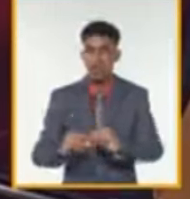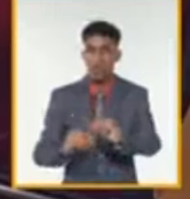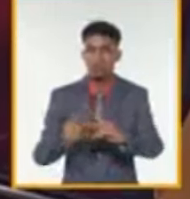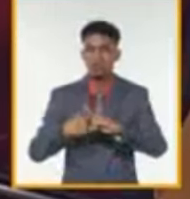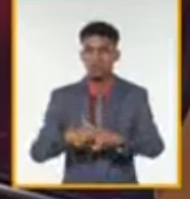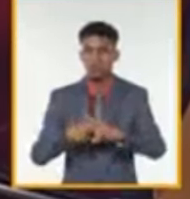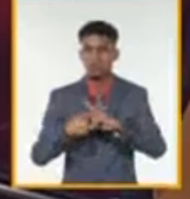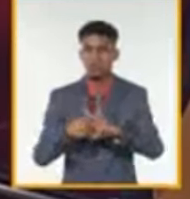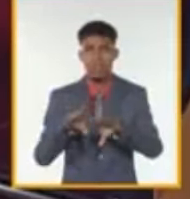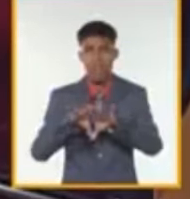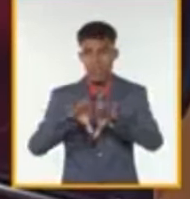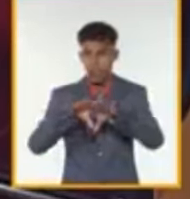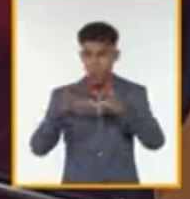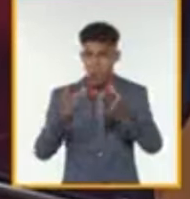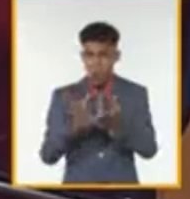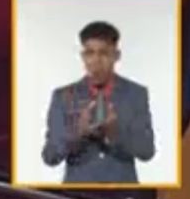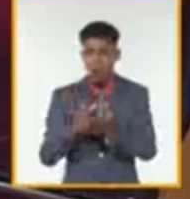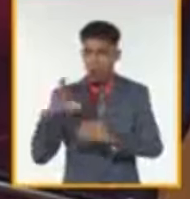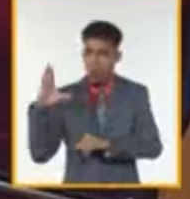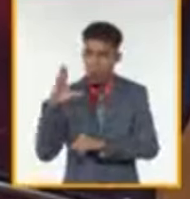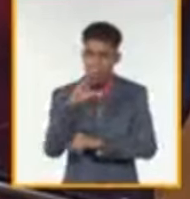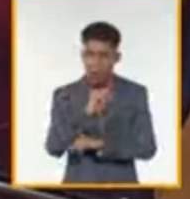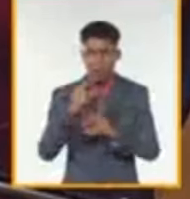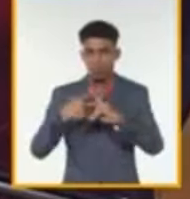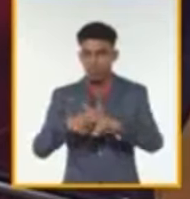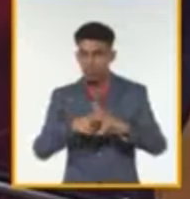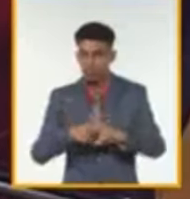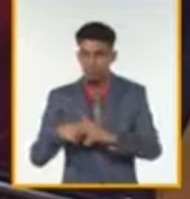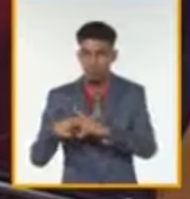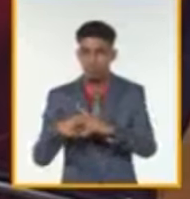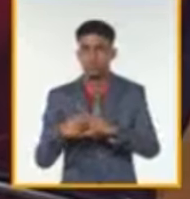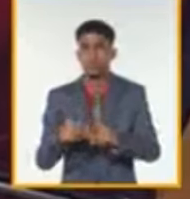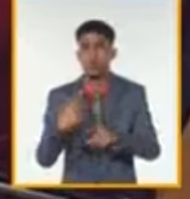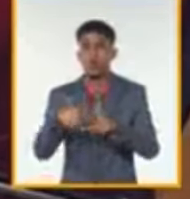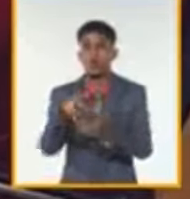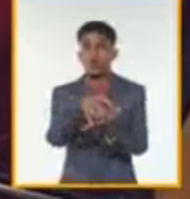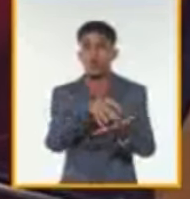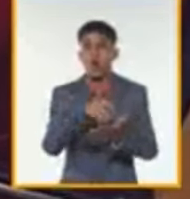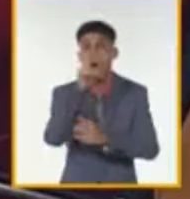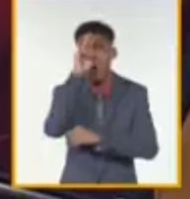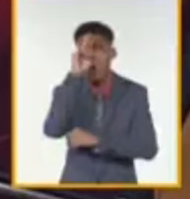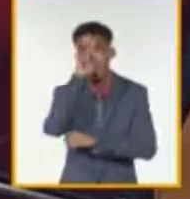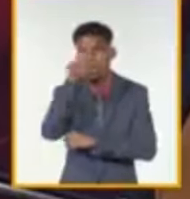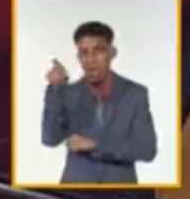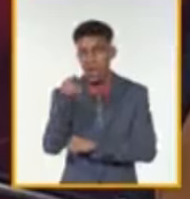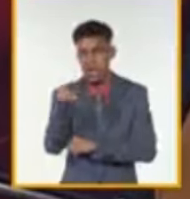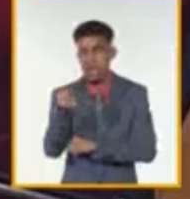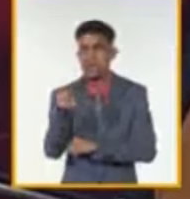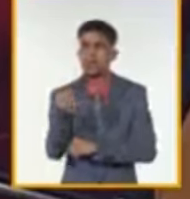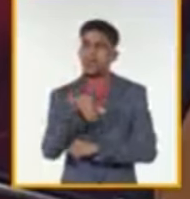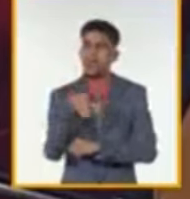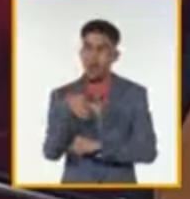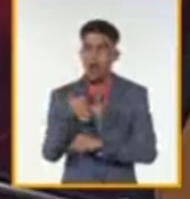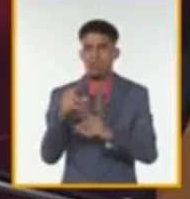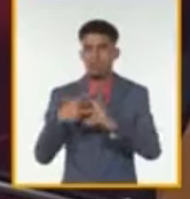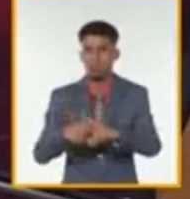reparó de manera capital el el sj el campesino en el consejo chamberí y bueno se se crean las condiciones Para ir trabajando paulatinamente en los 22 ya vamos